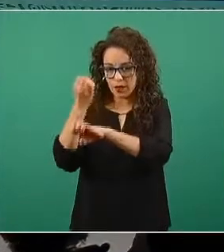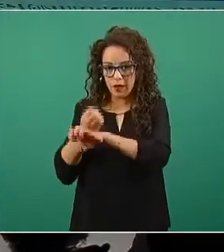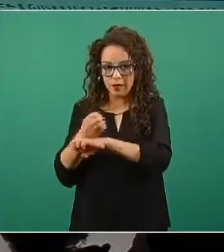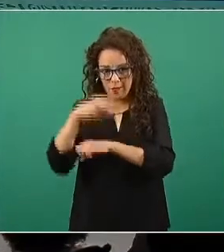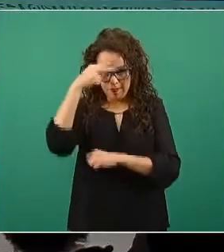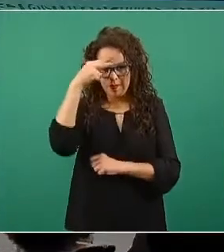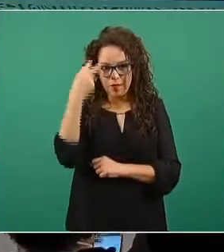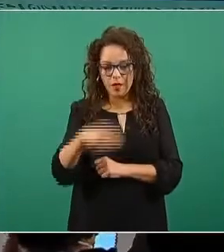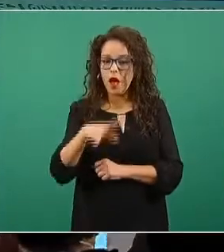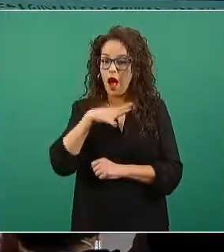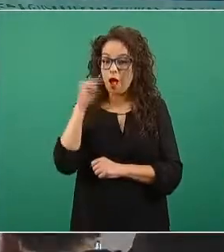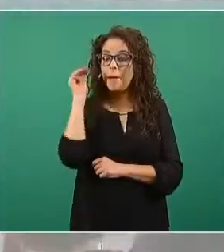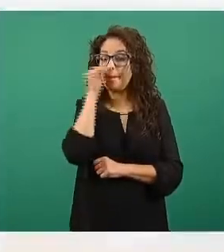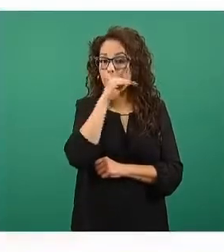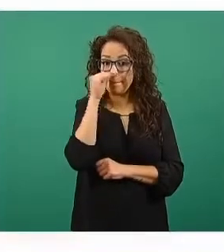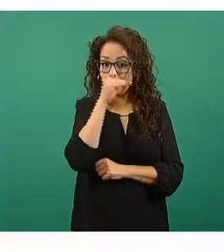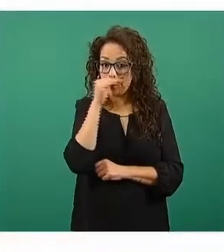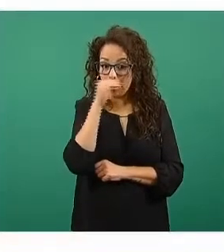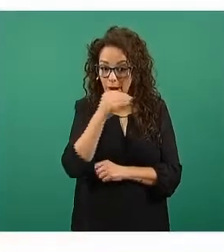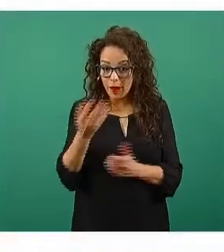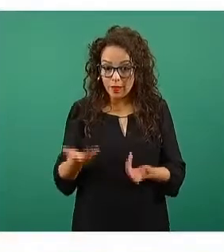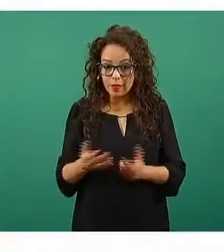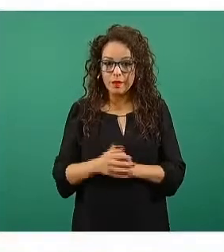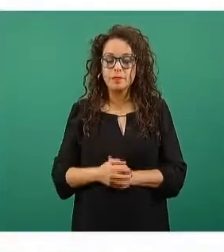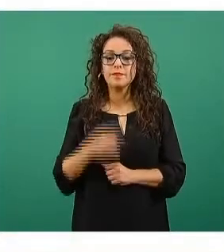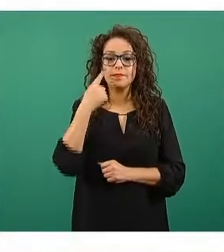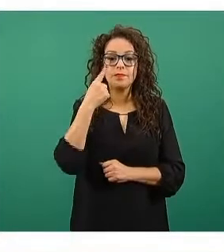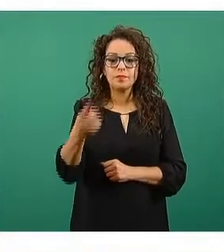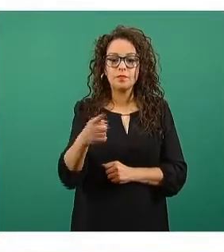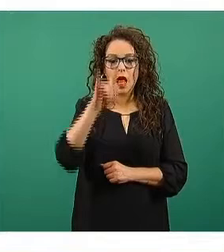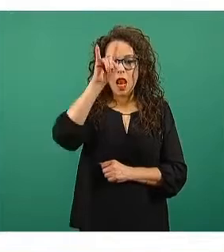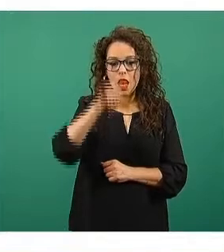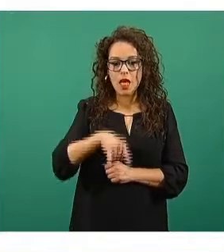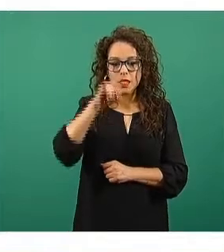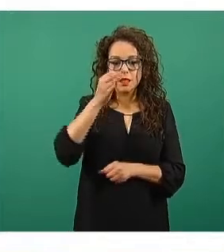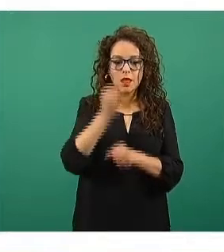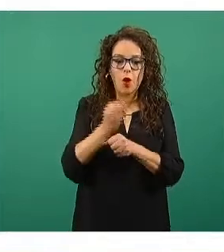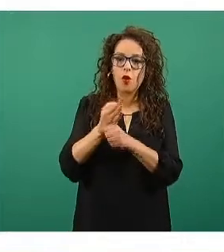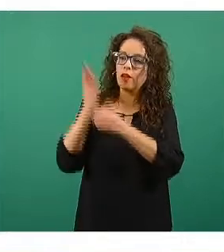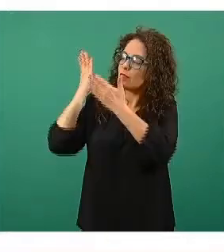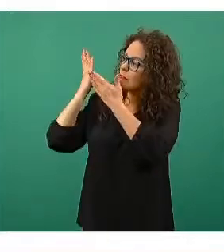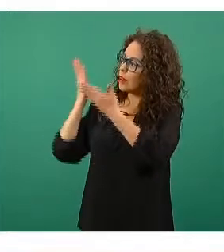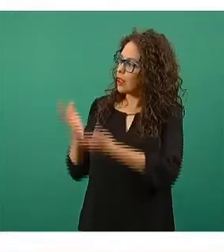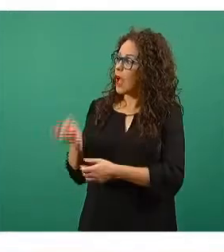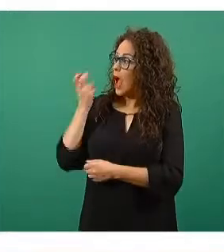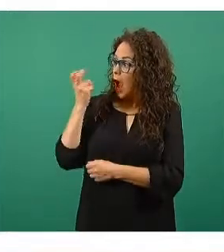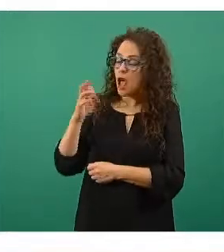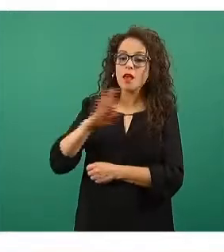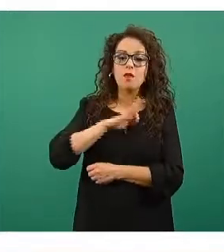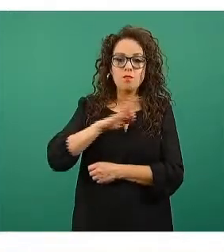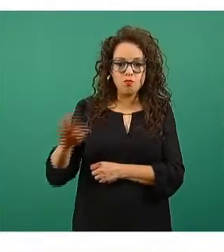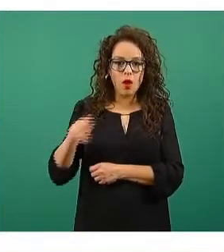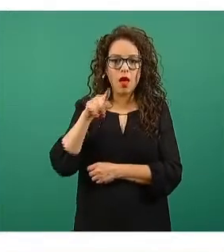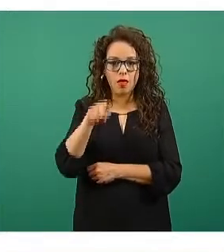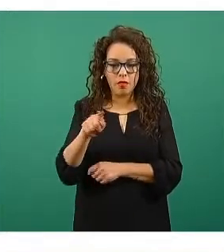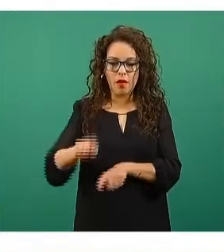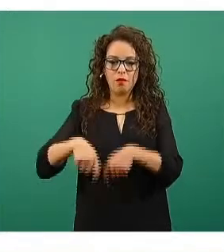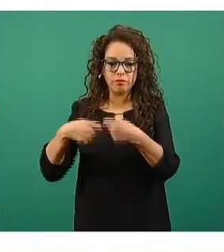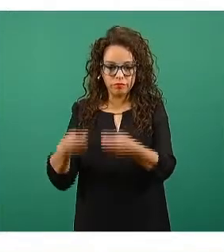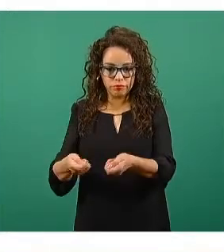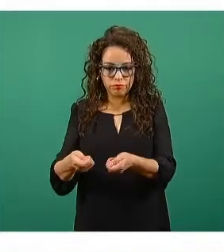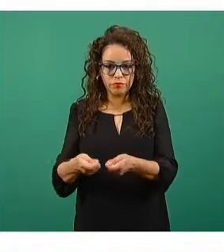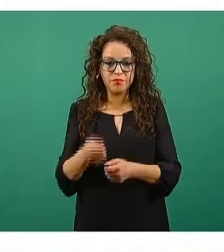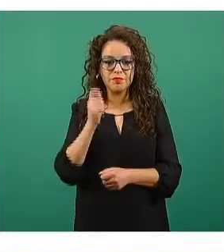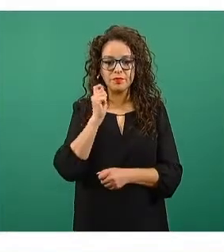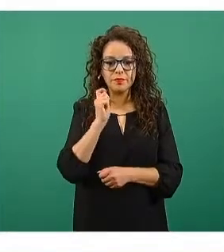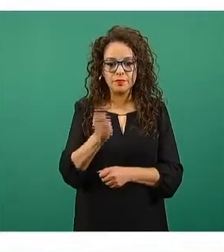disponibles en múltiples servicios. Aquí tenemos la lista, están disponibles en los centros ambulatorios para la prevención y